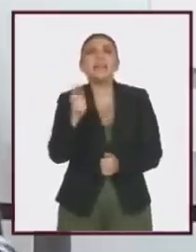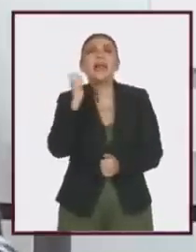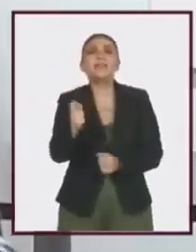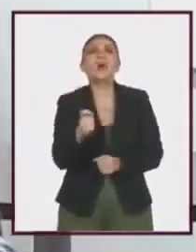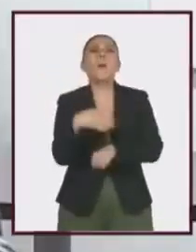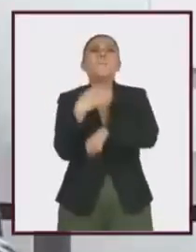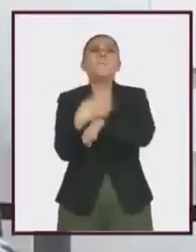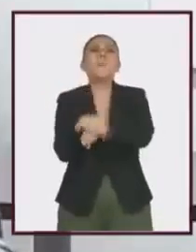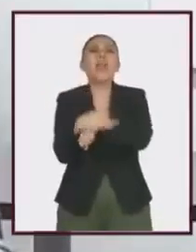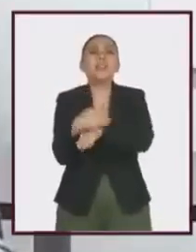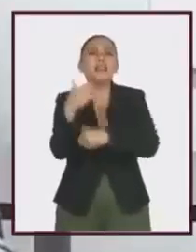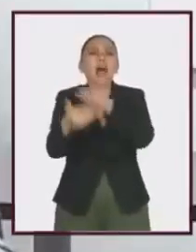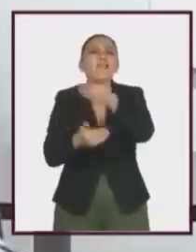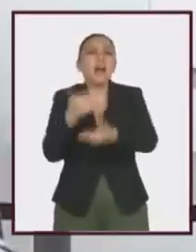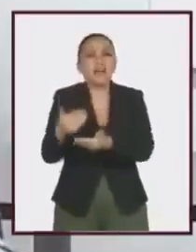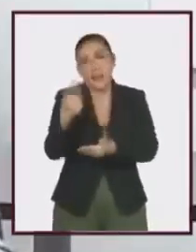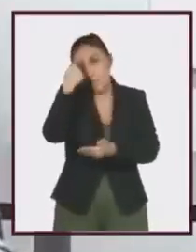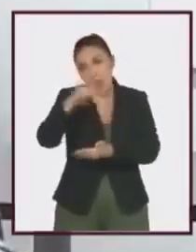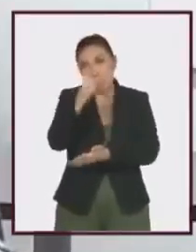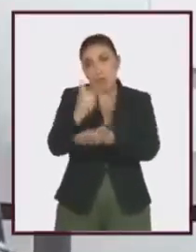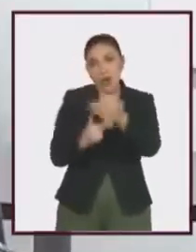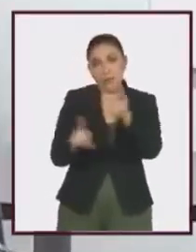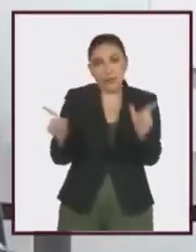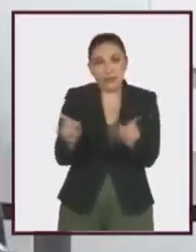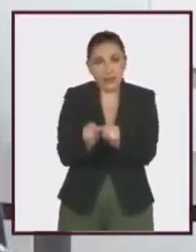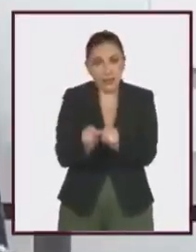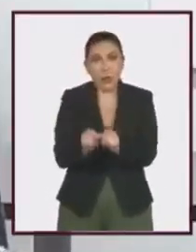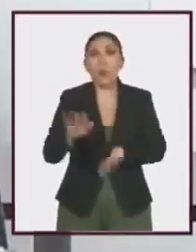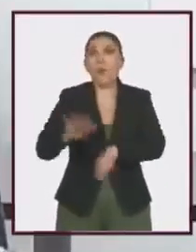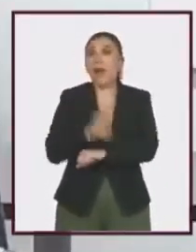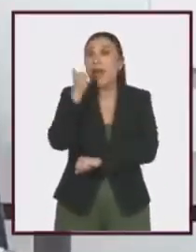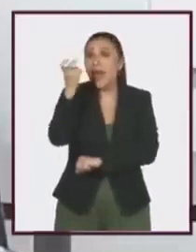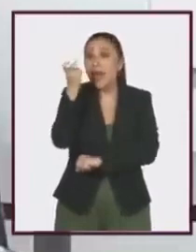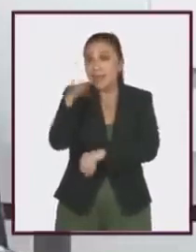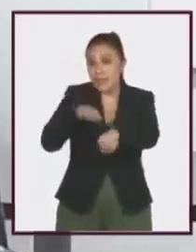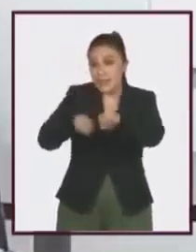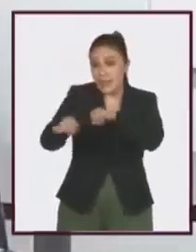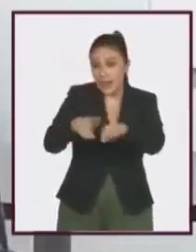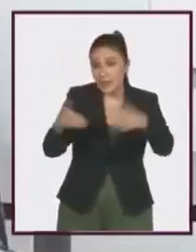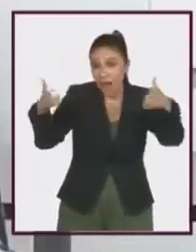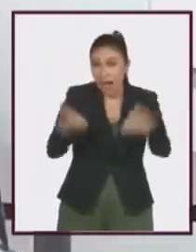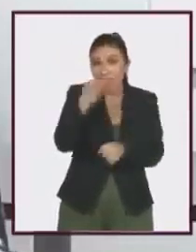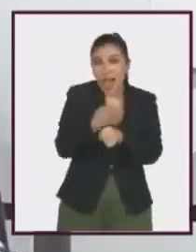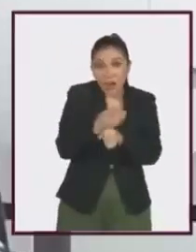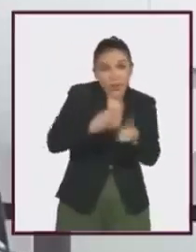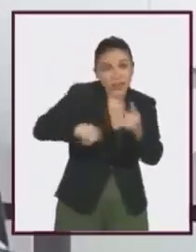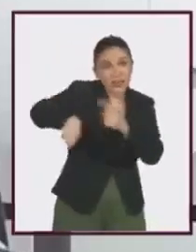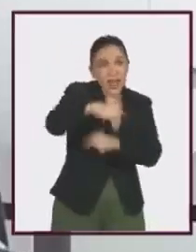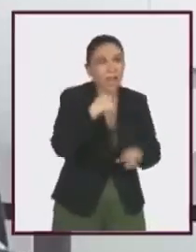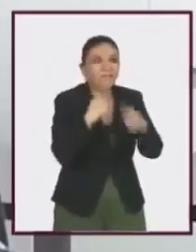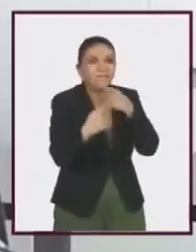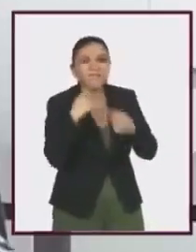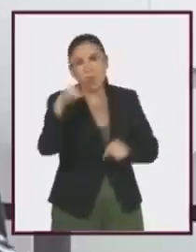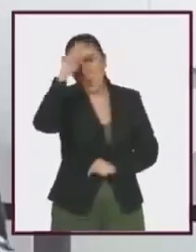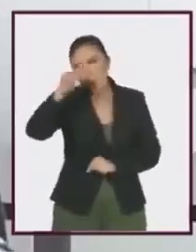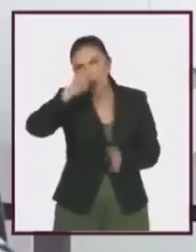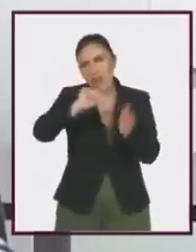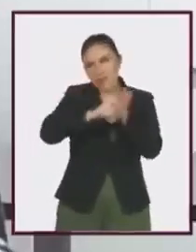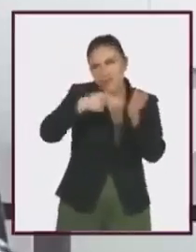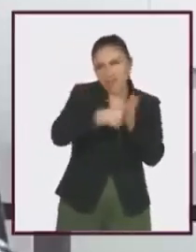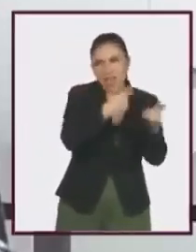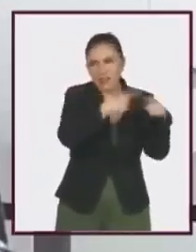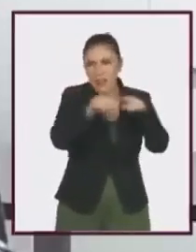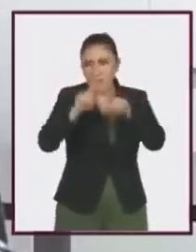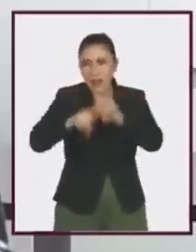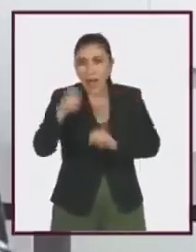sintético, porque precisamente a partir de este trabajo que estamos desarrollando en los consejos técnicos, se